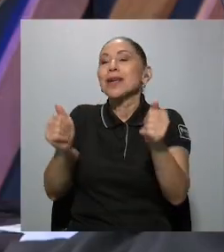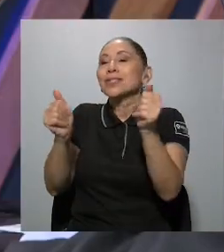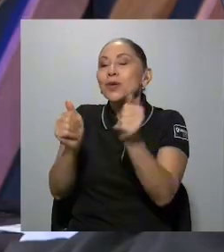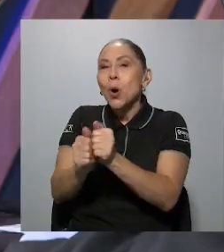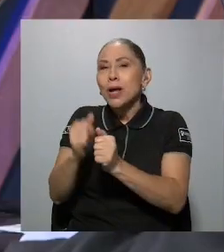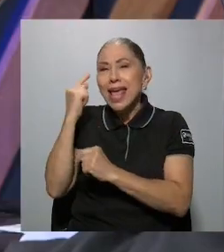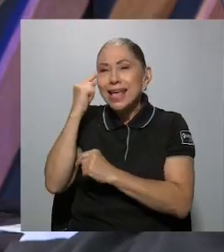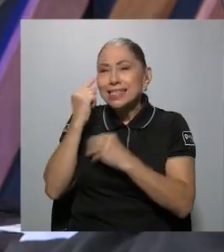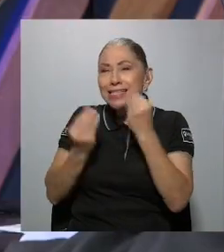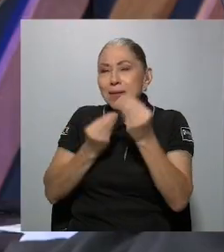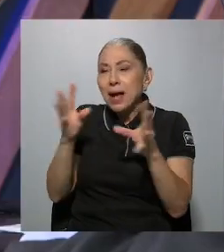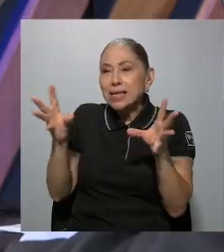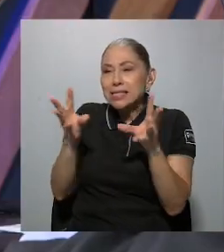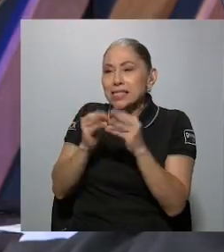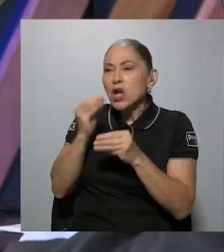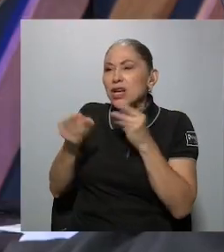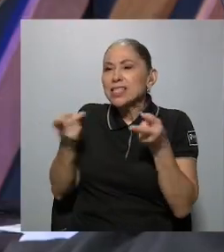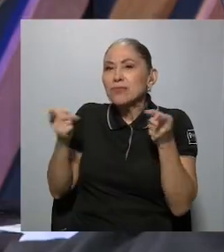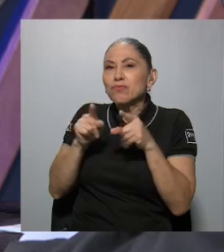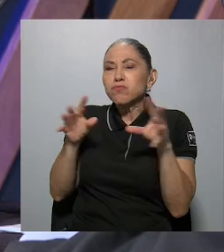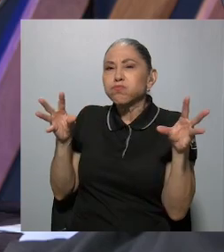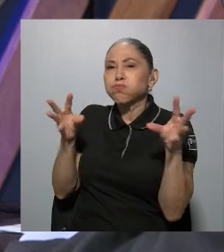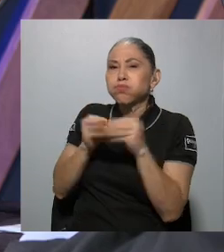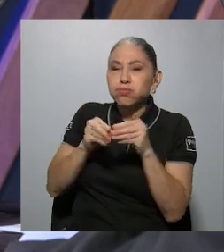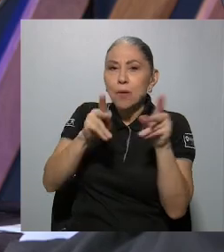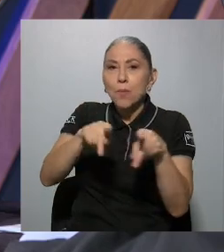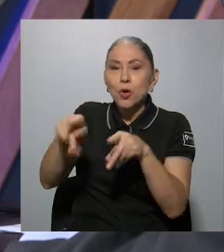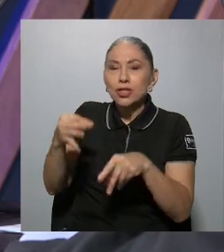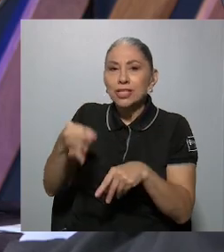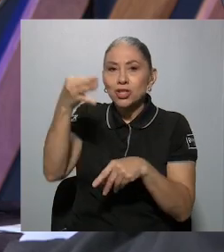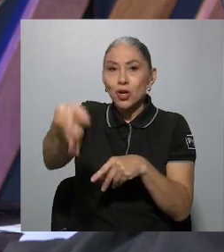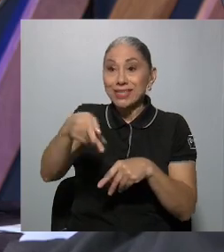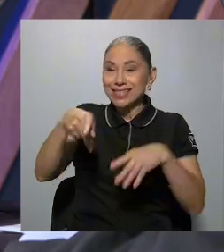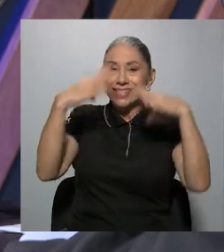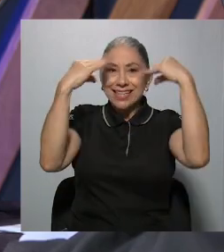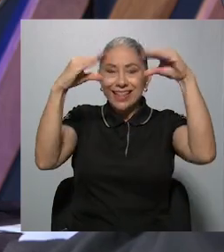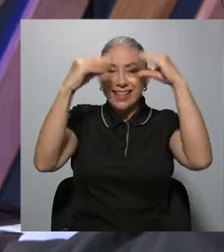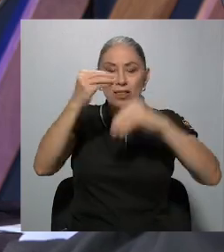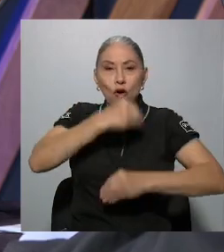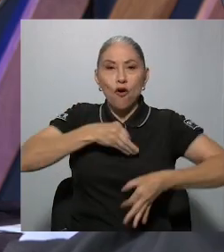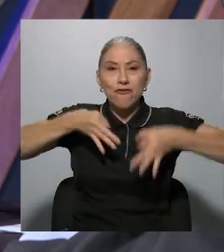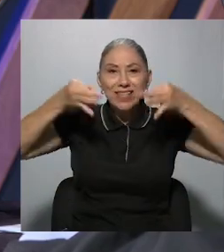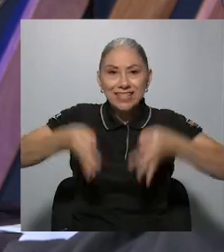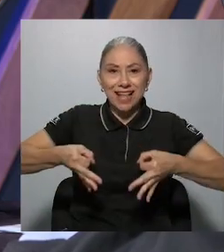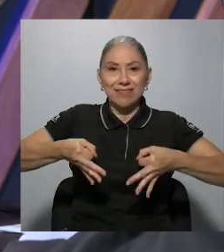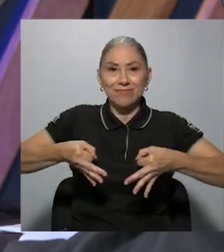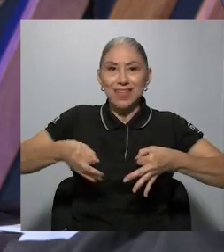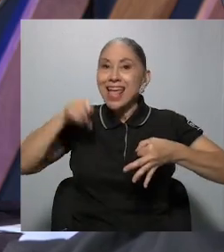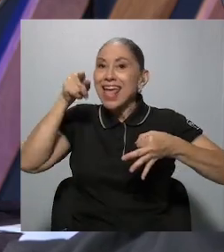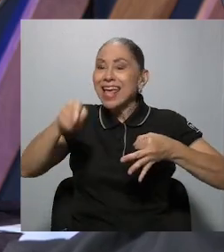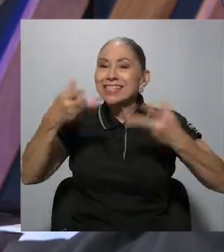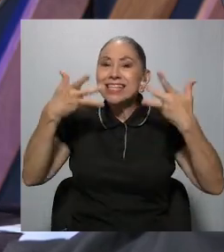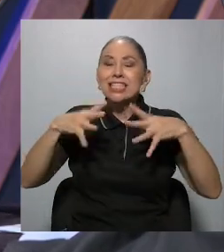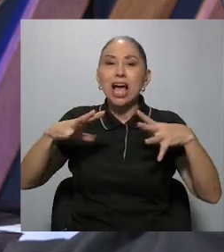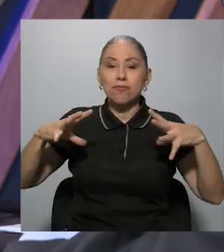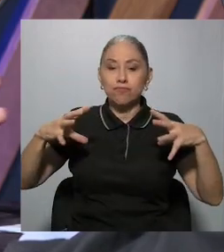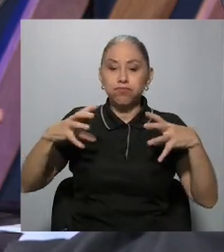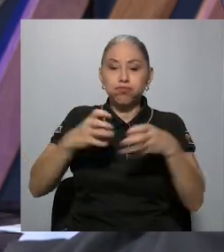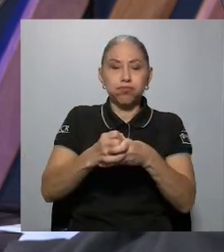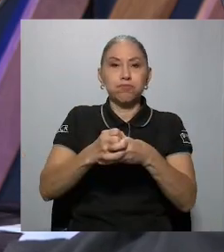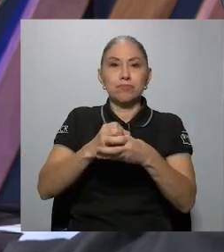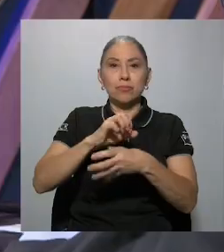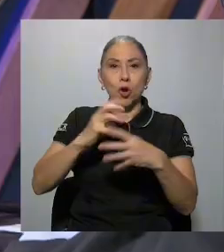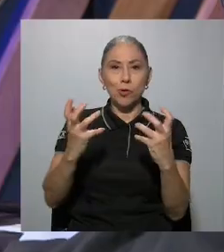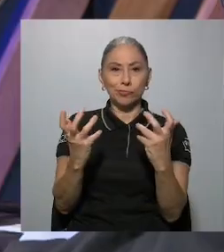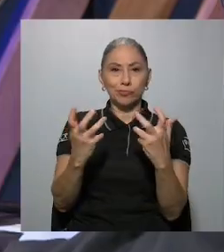la de las estimaciones y proyecciones de población. Este es el dato oficial. Este es el dato que concilió todo